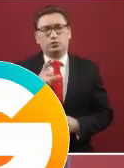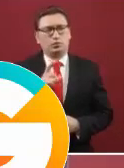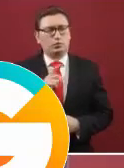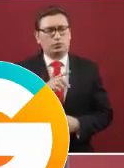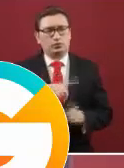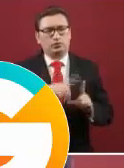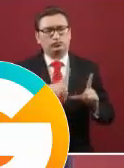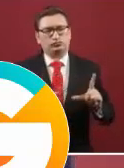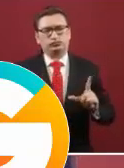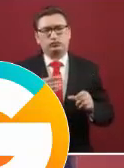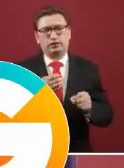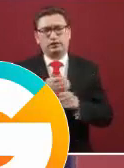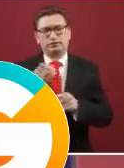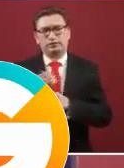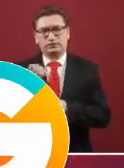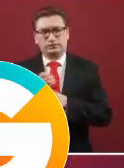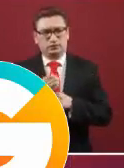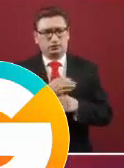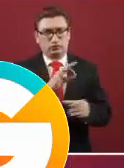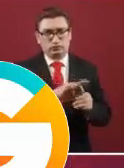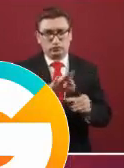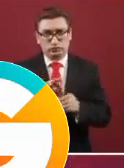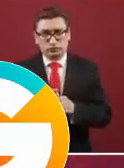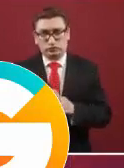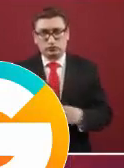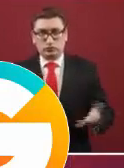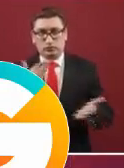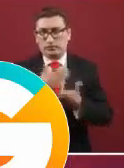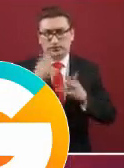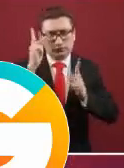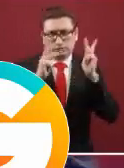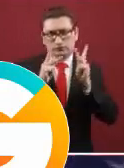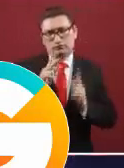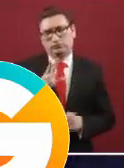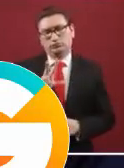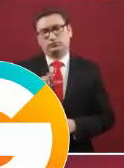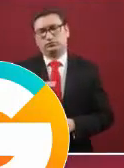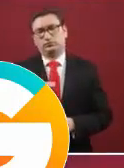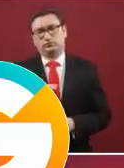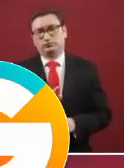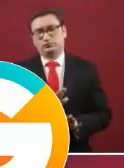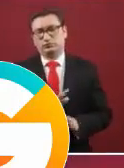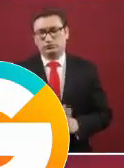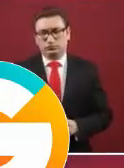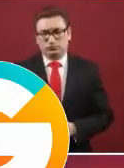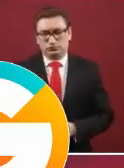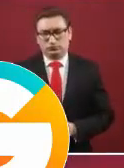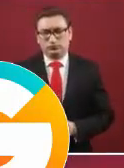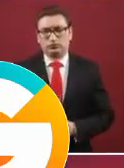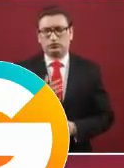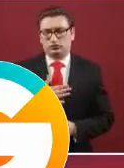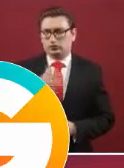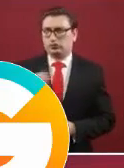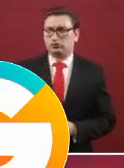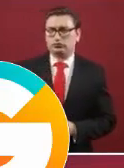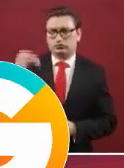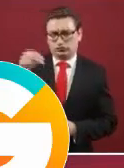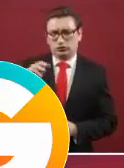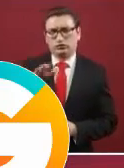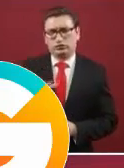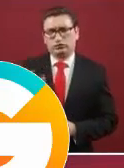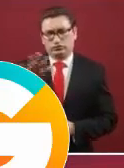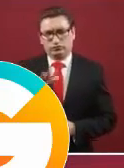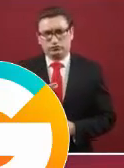electorales. Cuando hay elecciones, me toca una gira en el norte, vamos